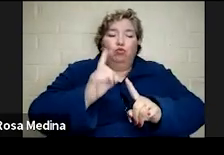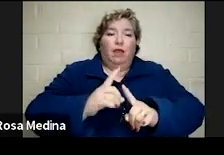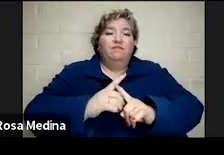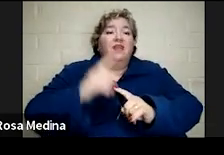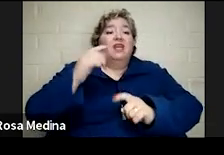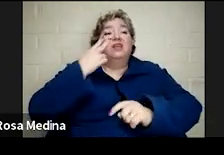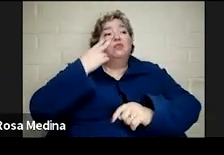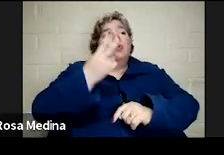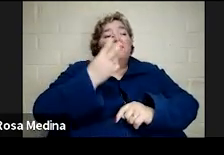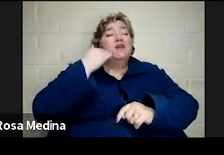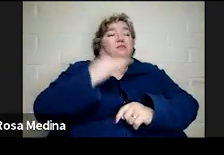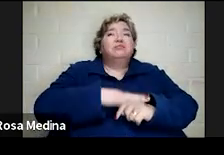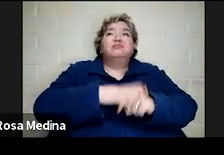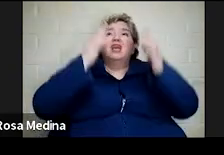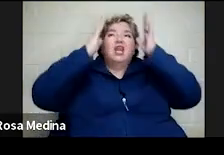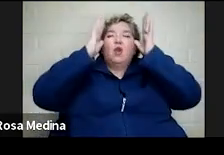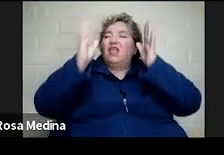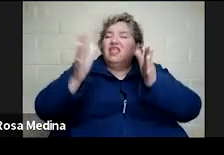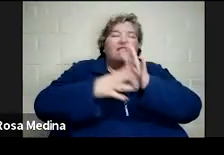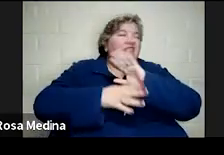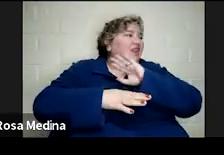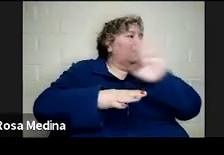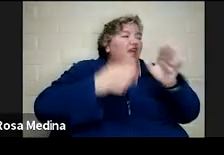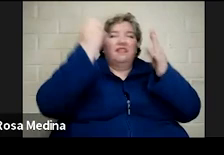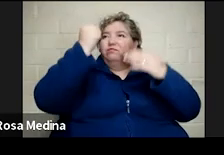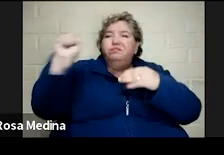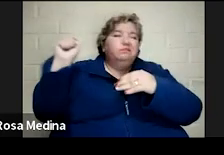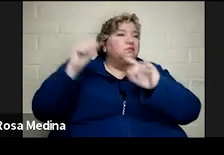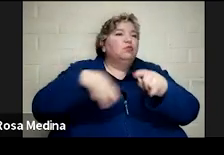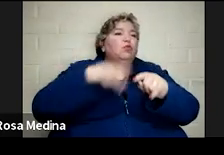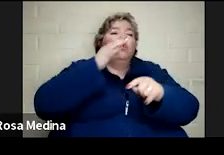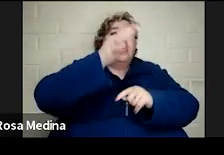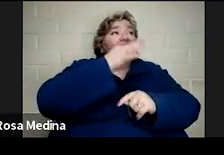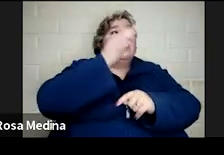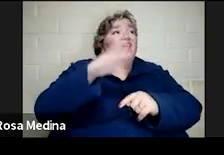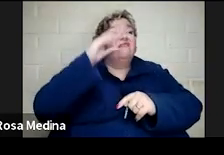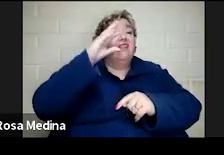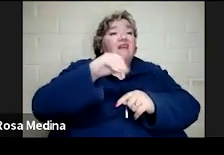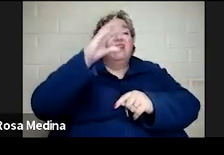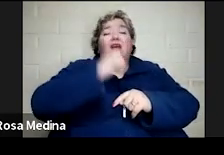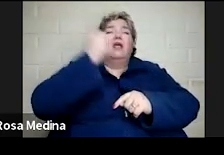que no atienden, no prestan atención a lo que se les está diciendo o cosas así.